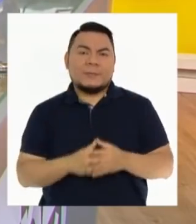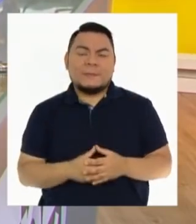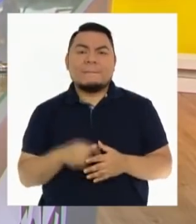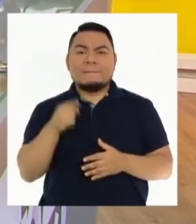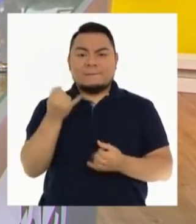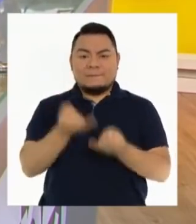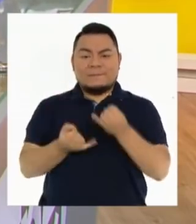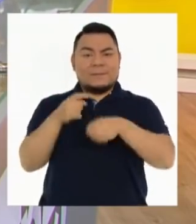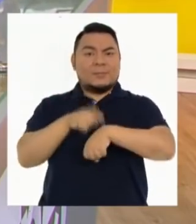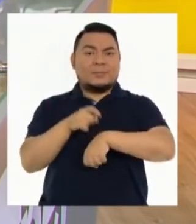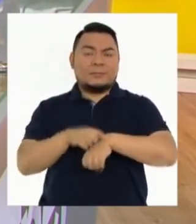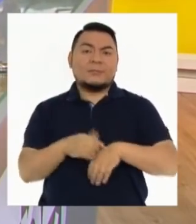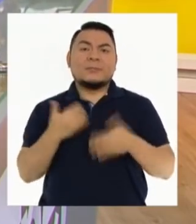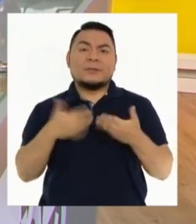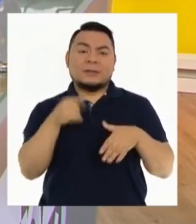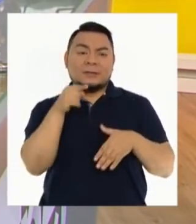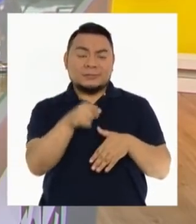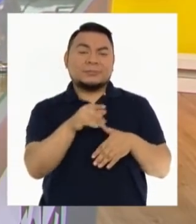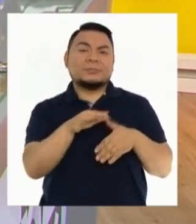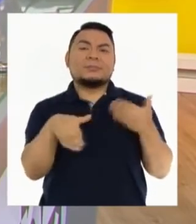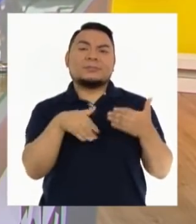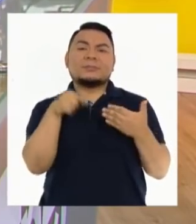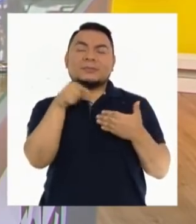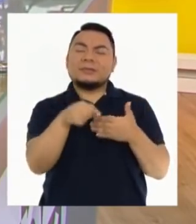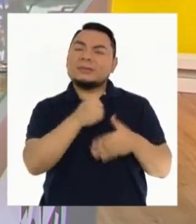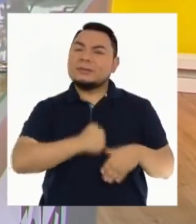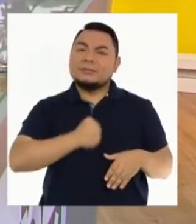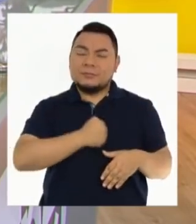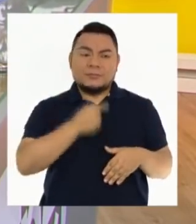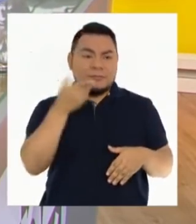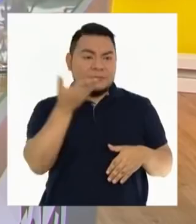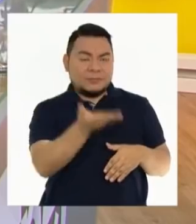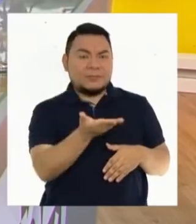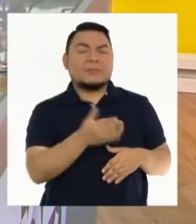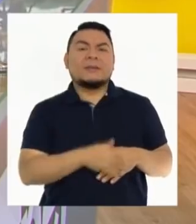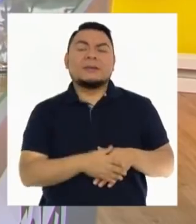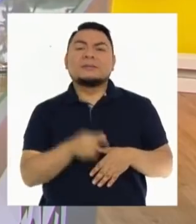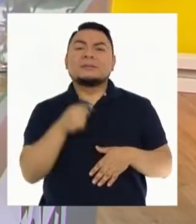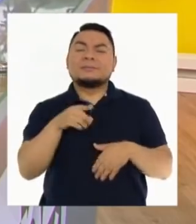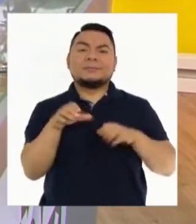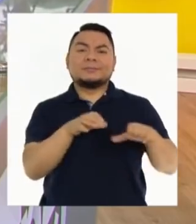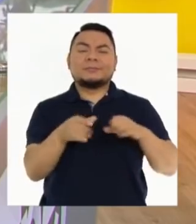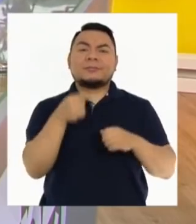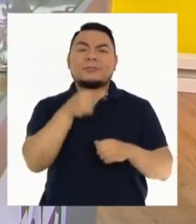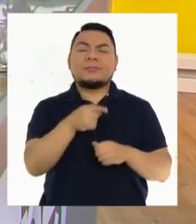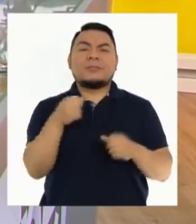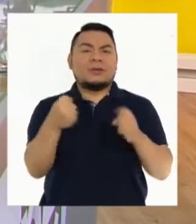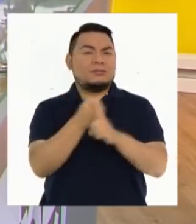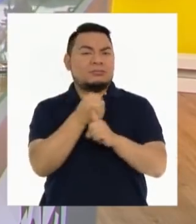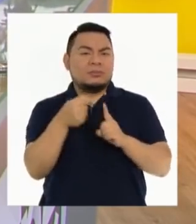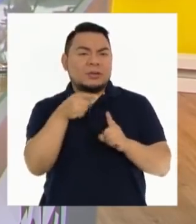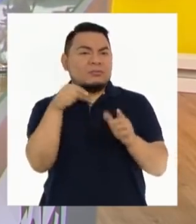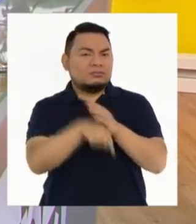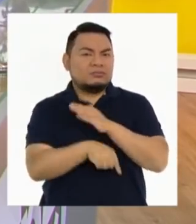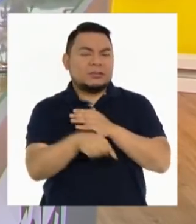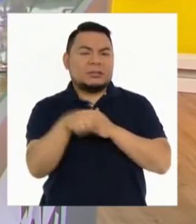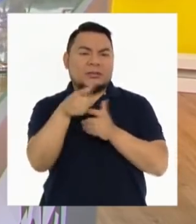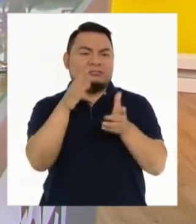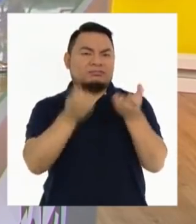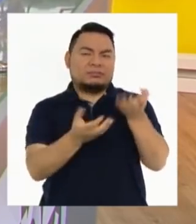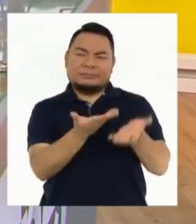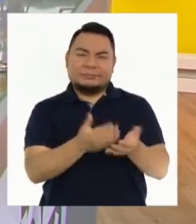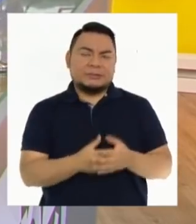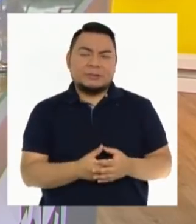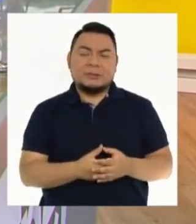en estas últimas horas, luego de haberse producido este lamentable, execrable acto de violencia y sanguinario. Es la información